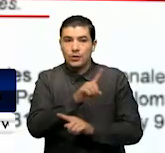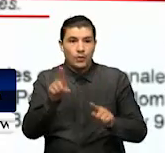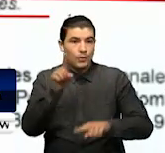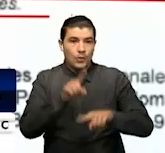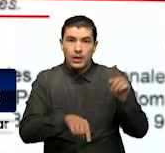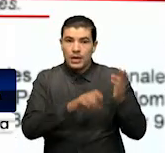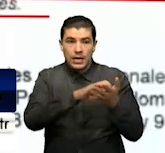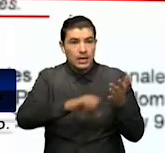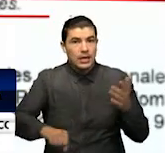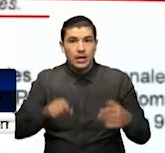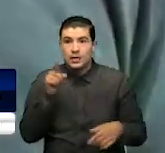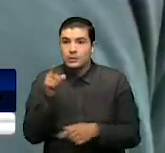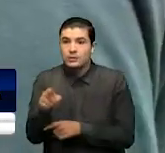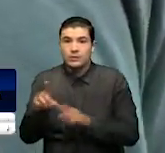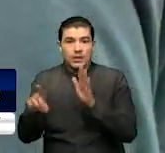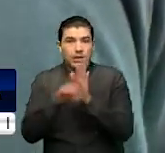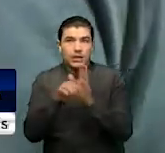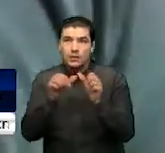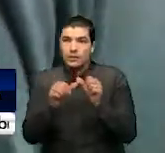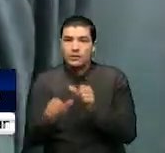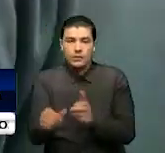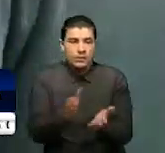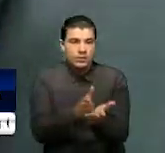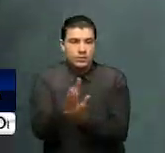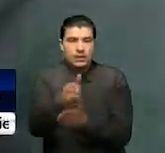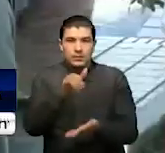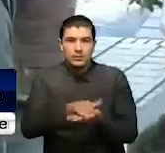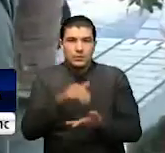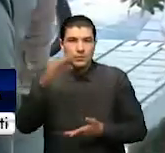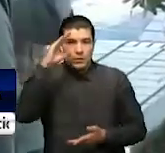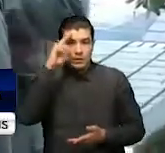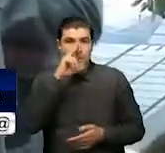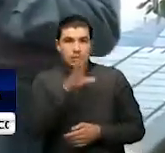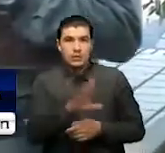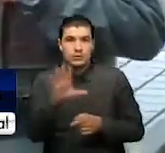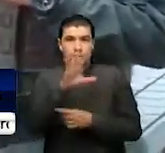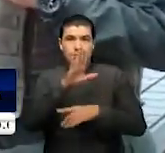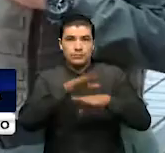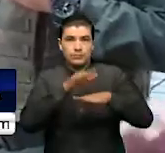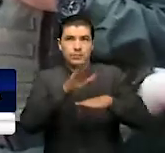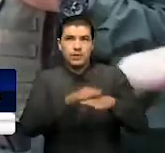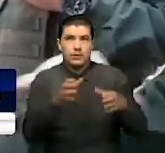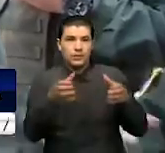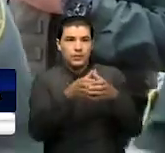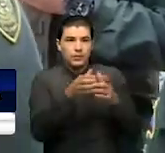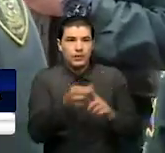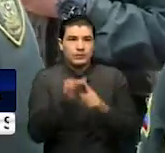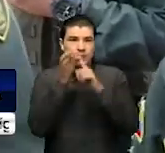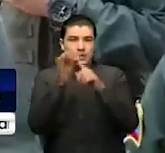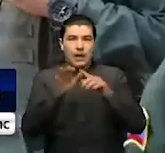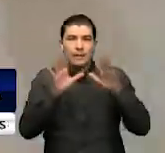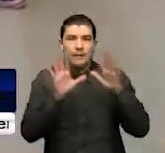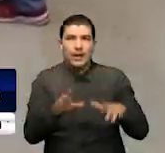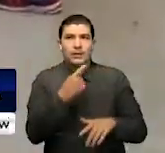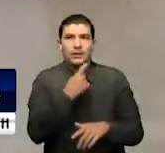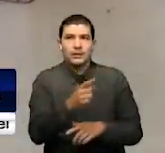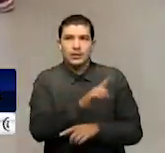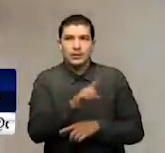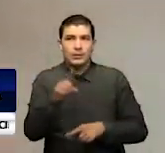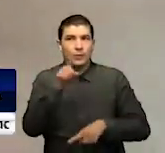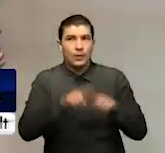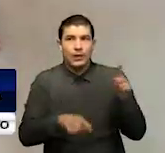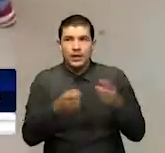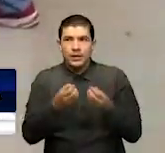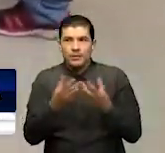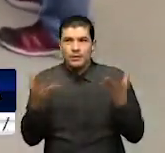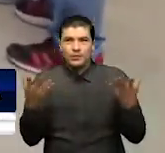secreto se mantiene el comandante de la policía metropolitana anunció la creación de un grupo especial que frenará el paso de contrabando de pólvora